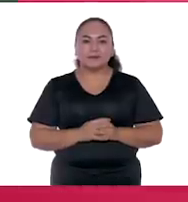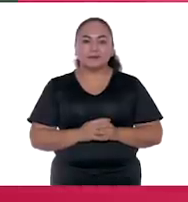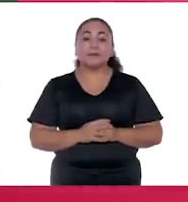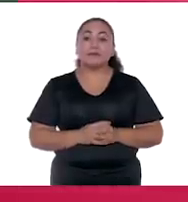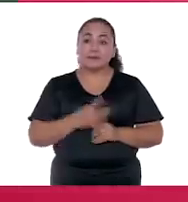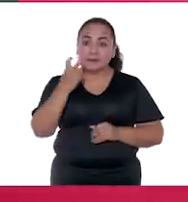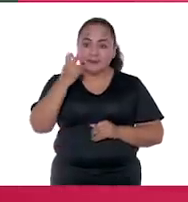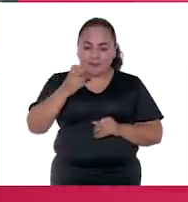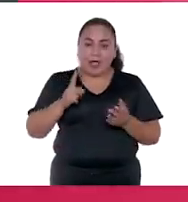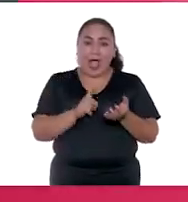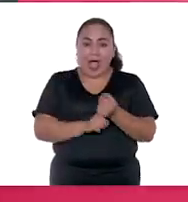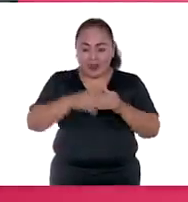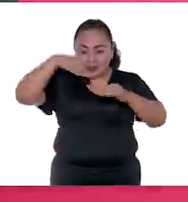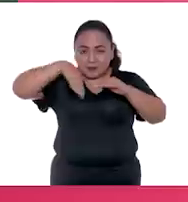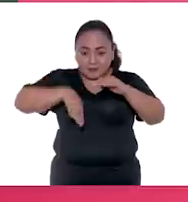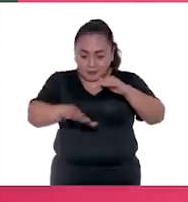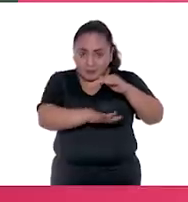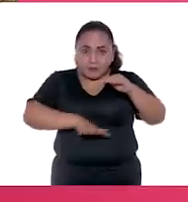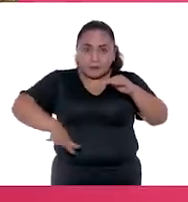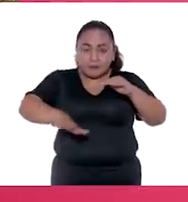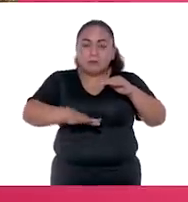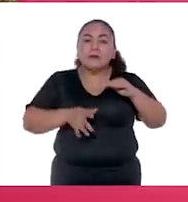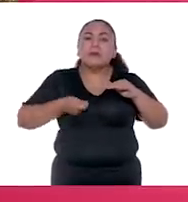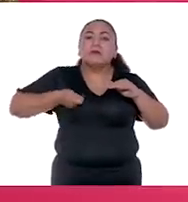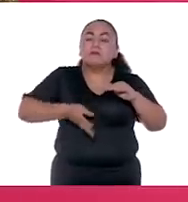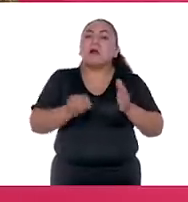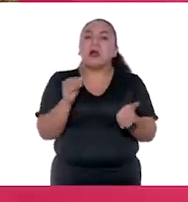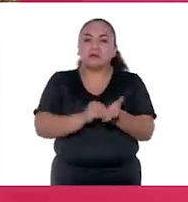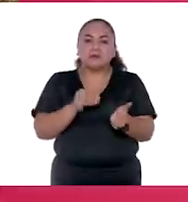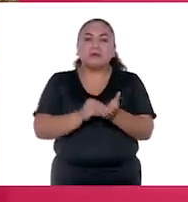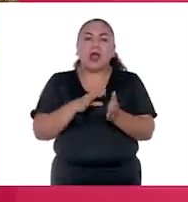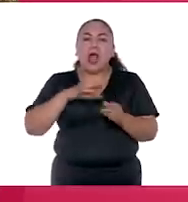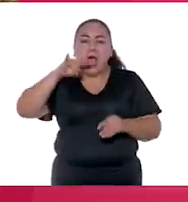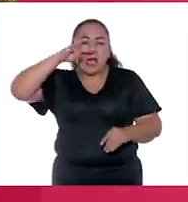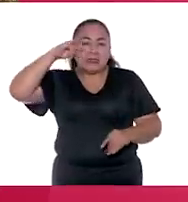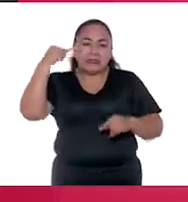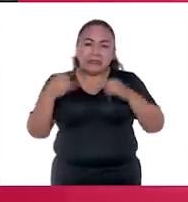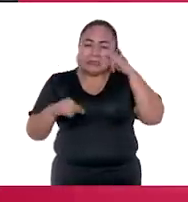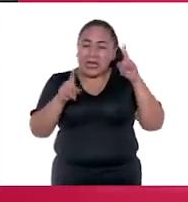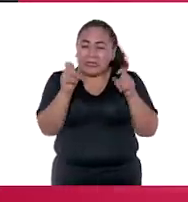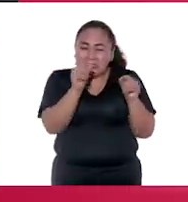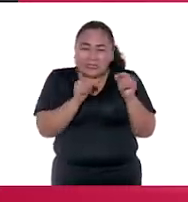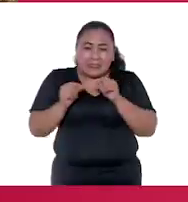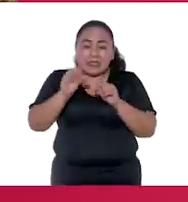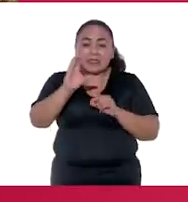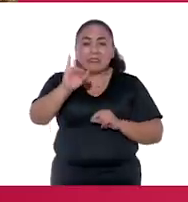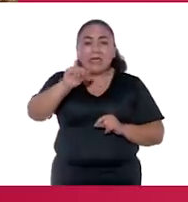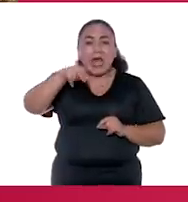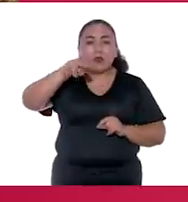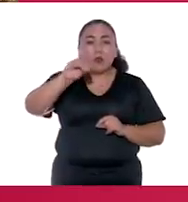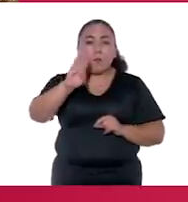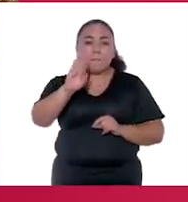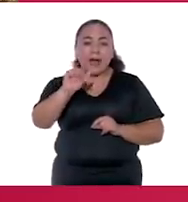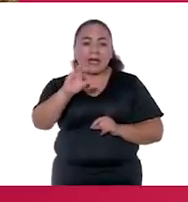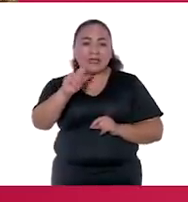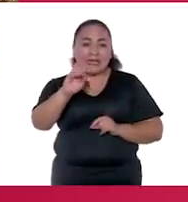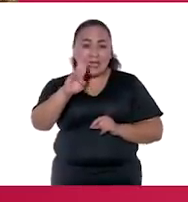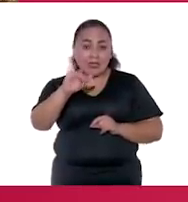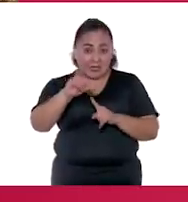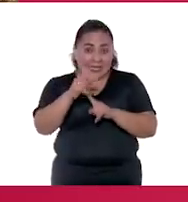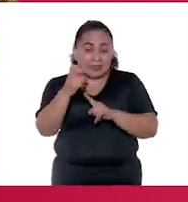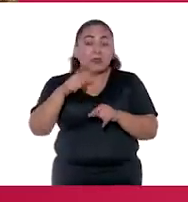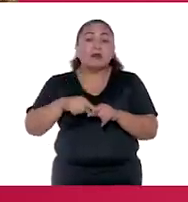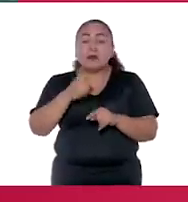Ese acuífero encapsulado sigue siendo un edén para bacterias ancestrales, las cianobacterias. Ellas son las que inventaron